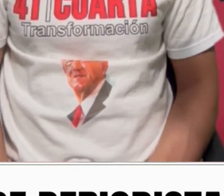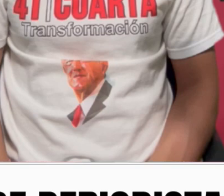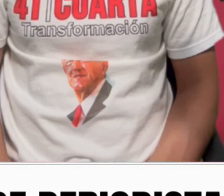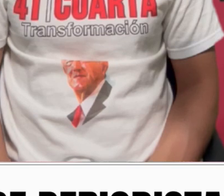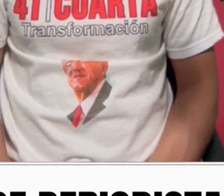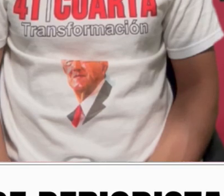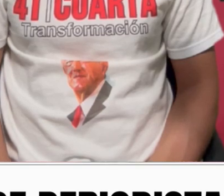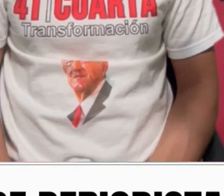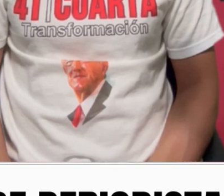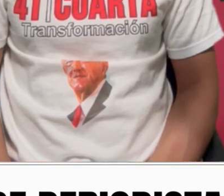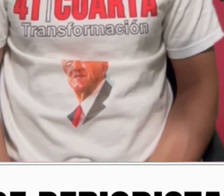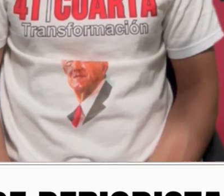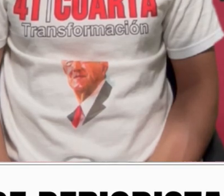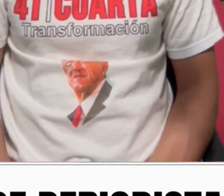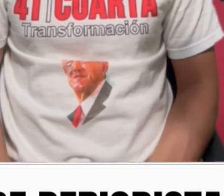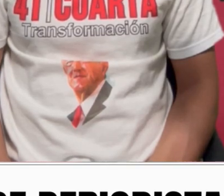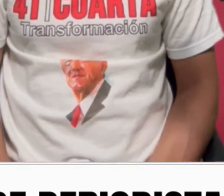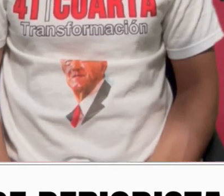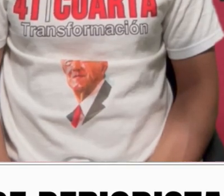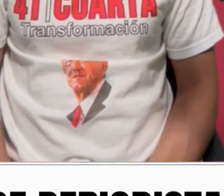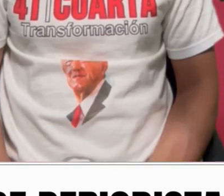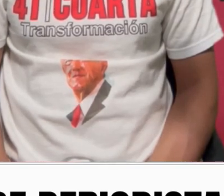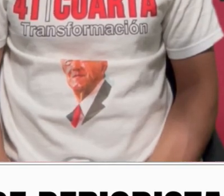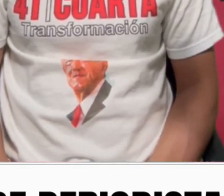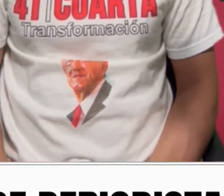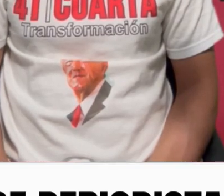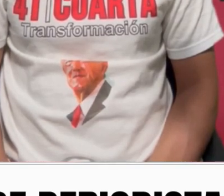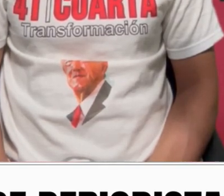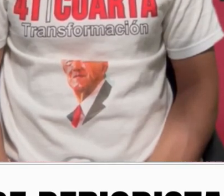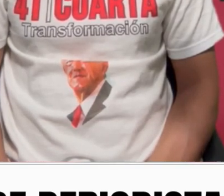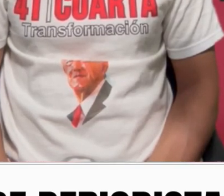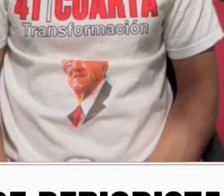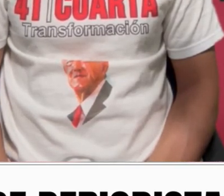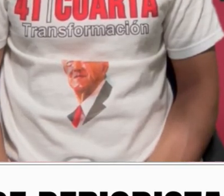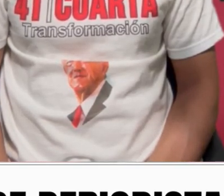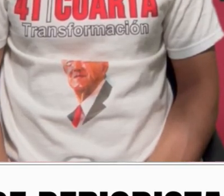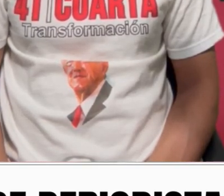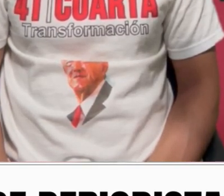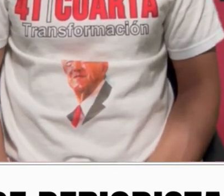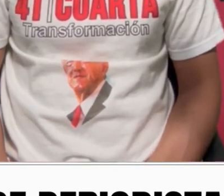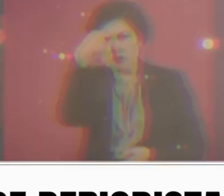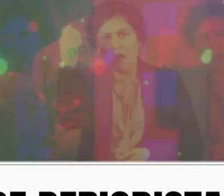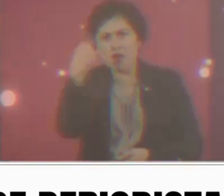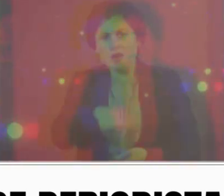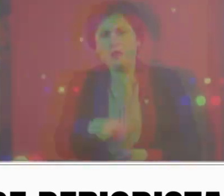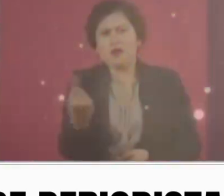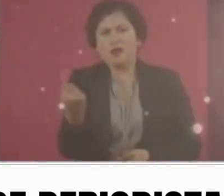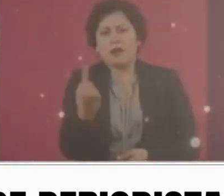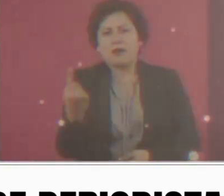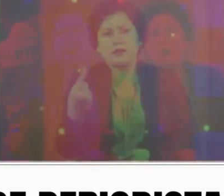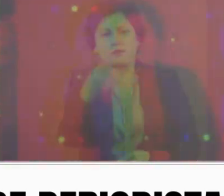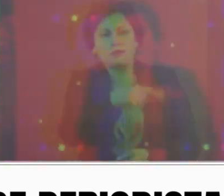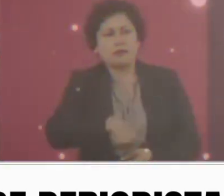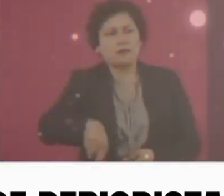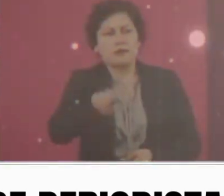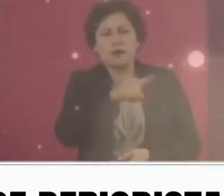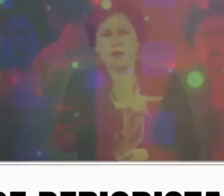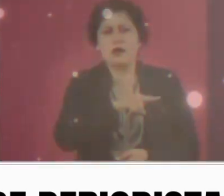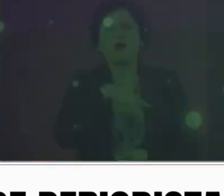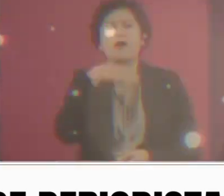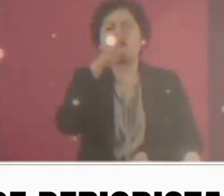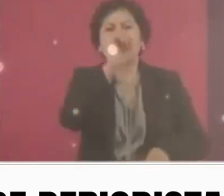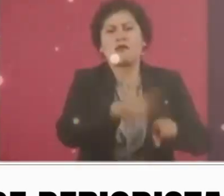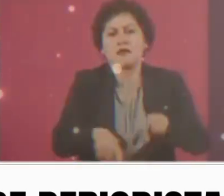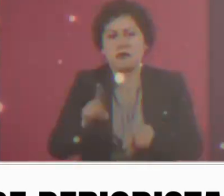delincuentes se conviertan en víctimas o héroes públicos, y omitir y desechar información que provenga del crimen organizado. Mira, qué